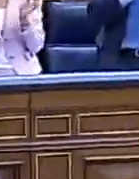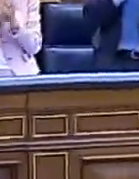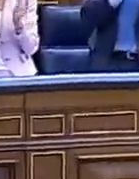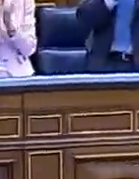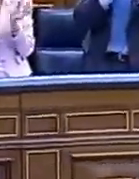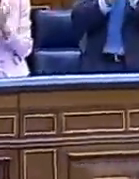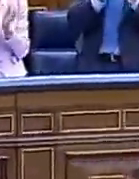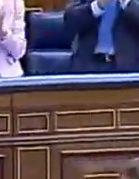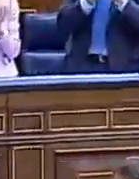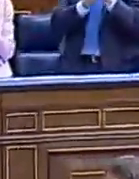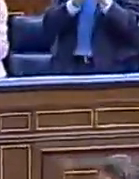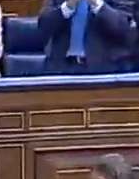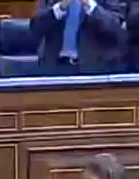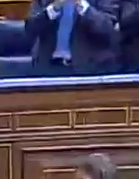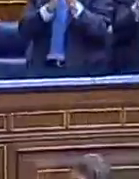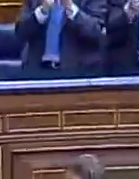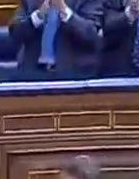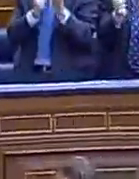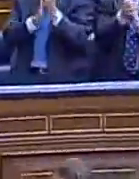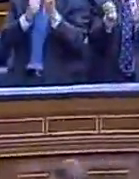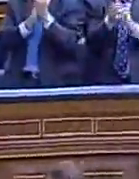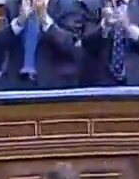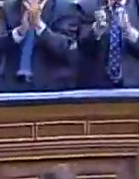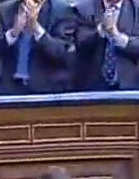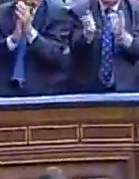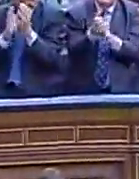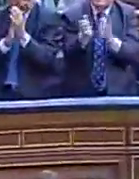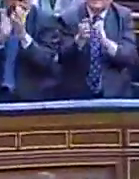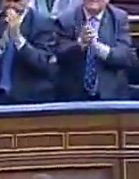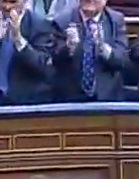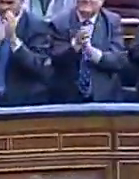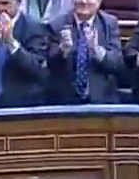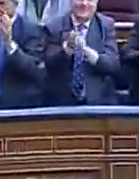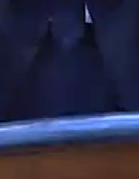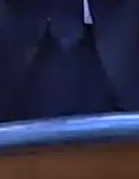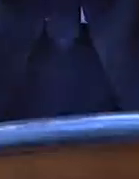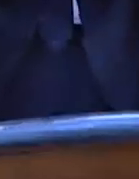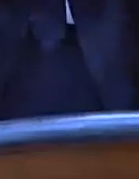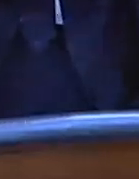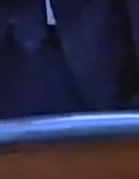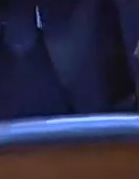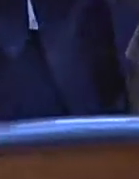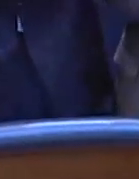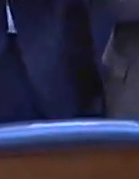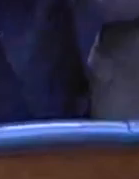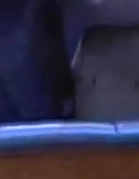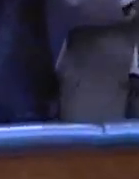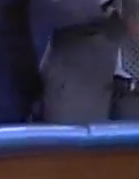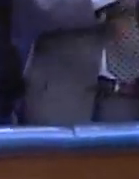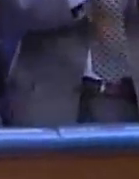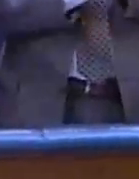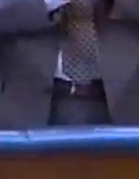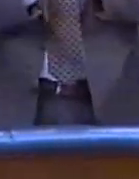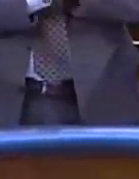Pues en esta intervención ha llegado la respuesta del presidente del Gobierno a Mariano Rajoy cuando le ha pedido